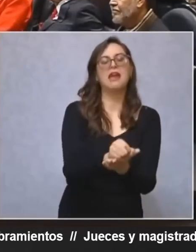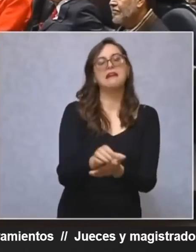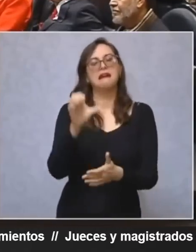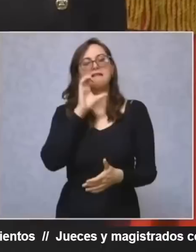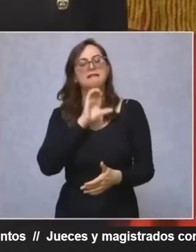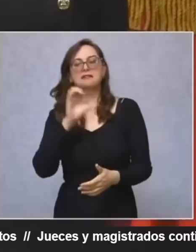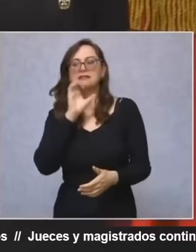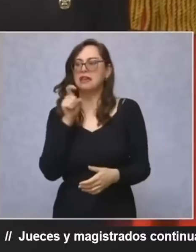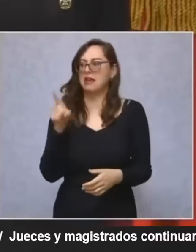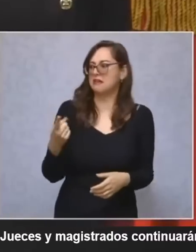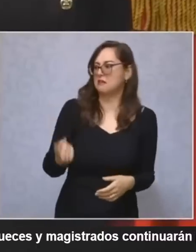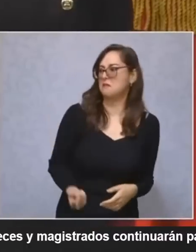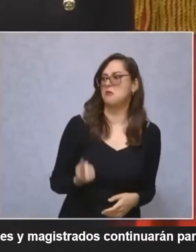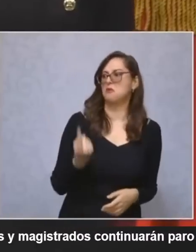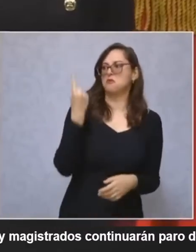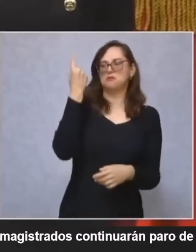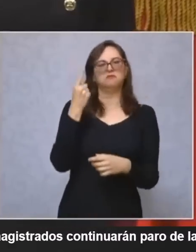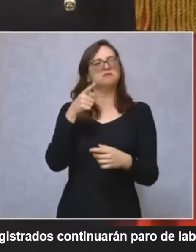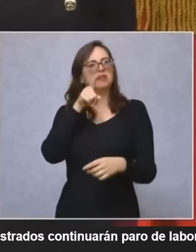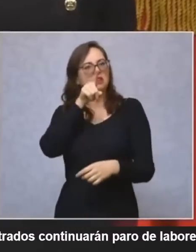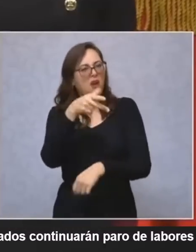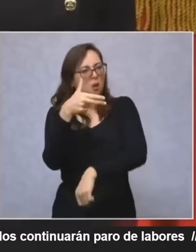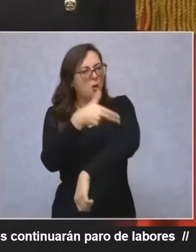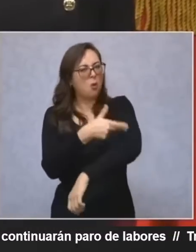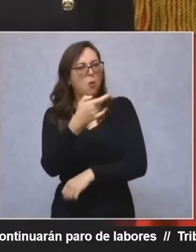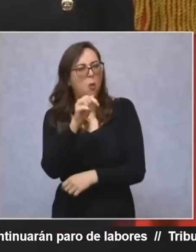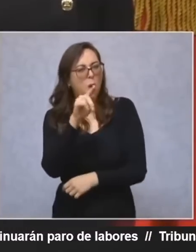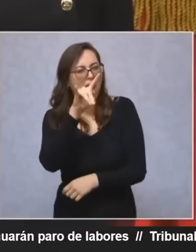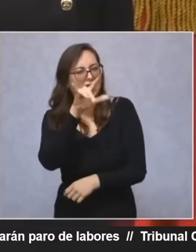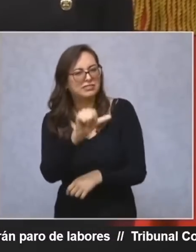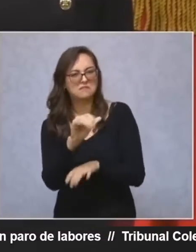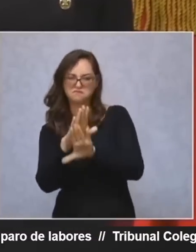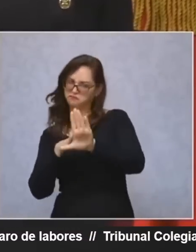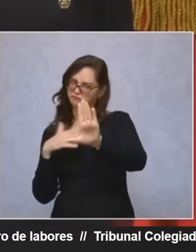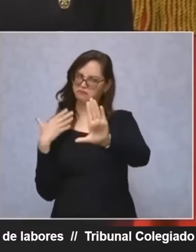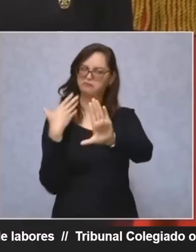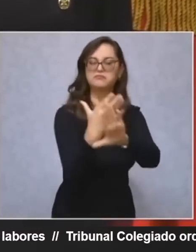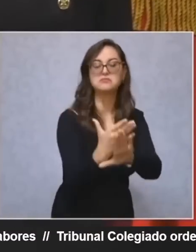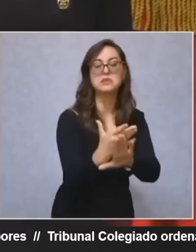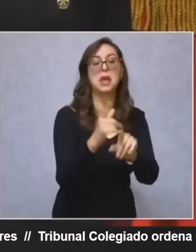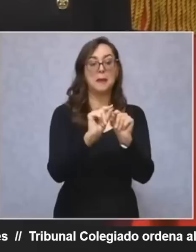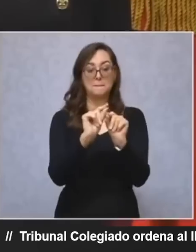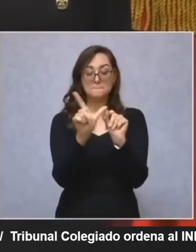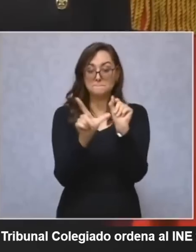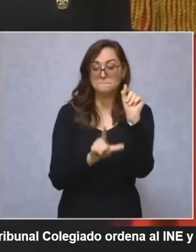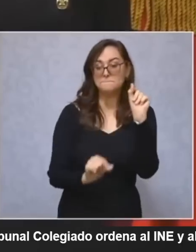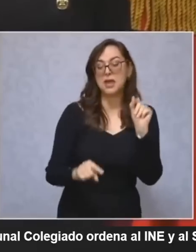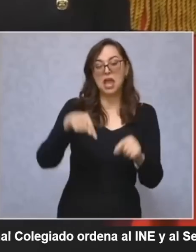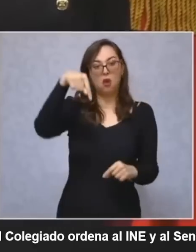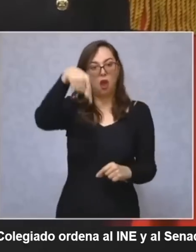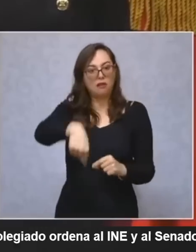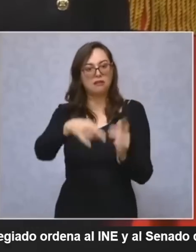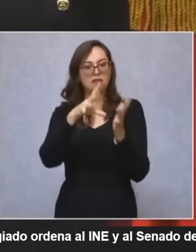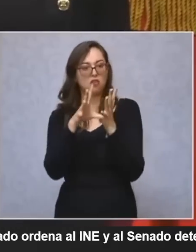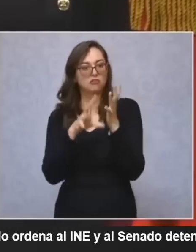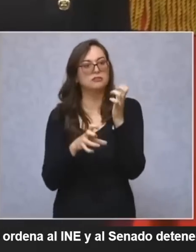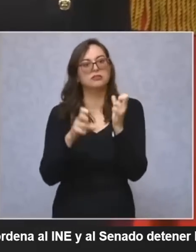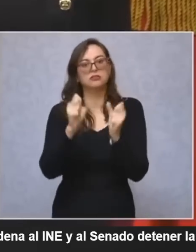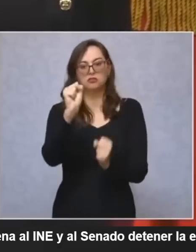gobernador que se levantó frente al golpe de Estado huertista. México es el de los constitucionalistas